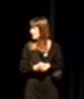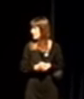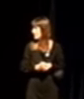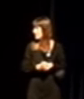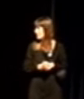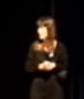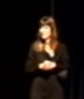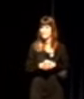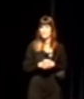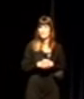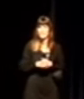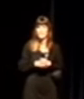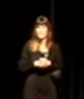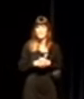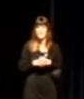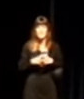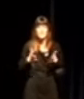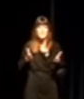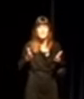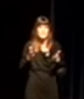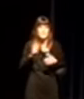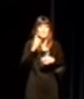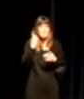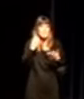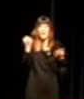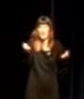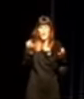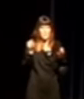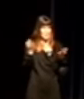Bueno, lehengo eta behin, nola egin didazu egau, meze?